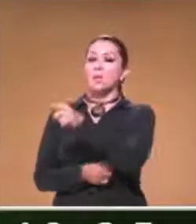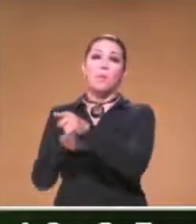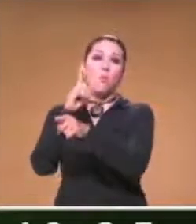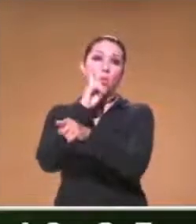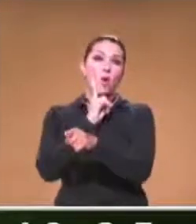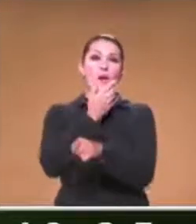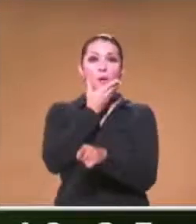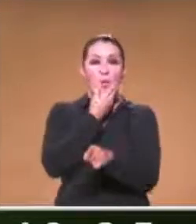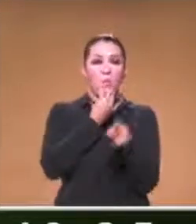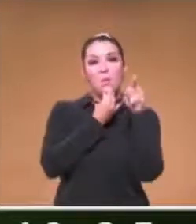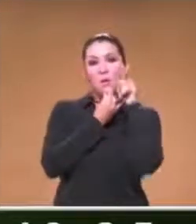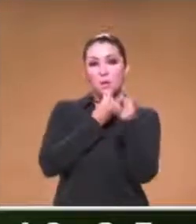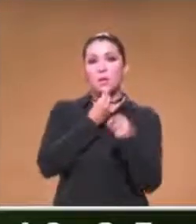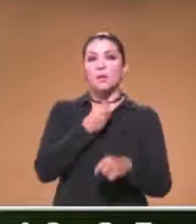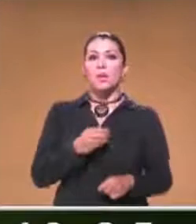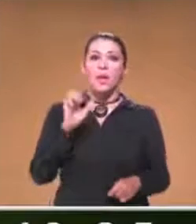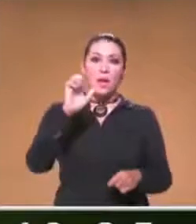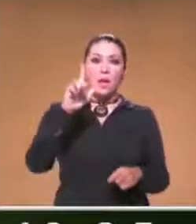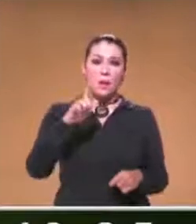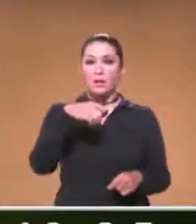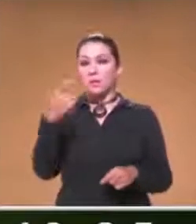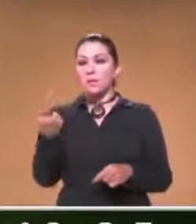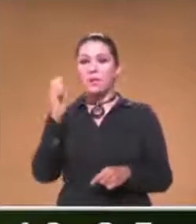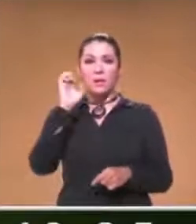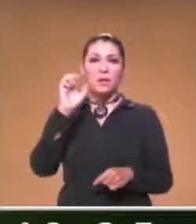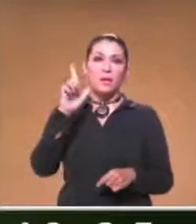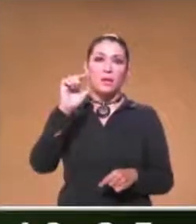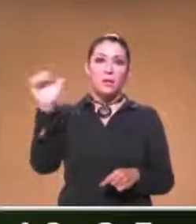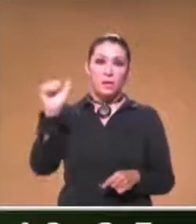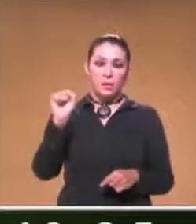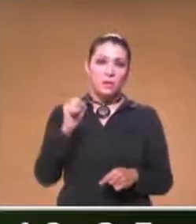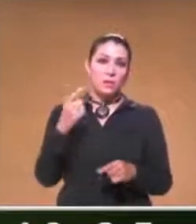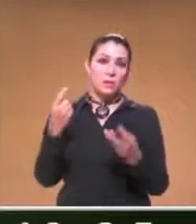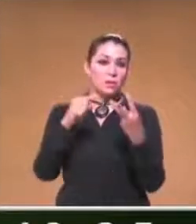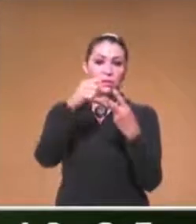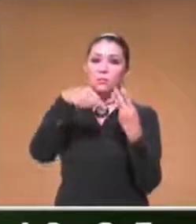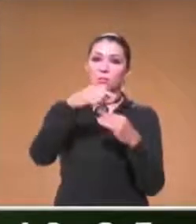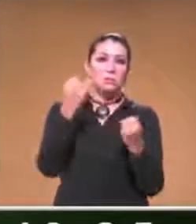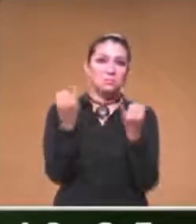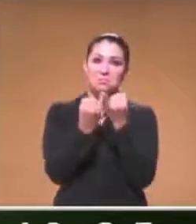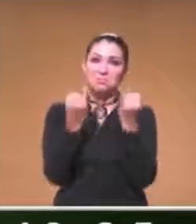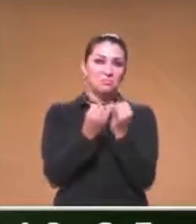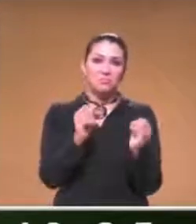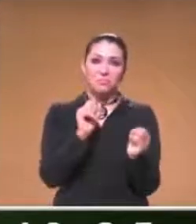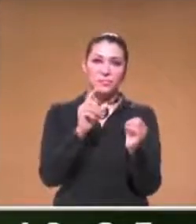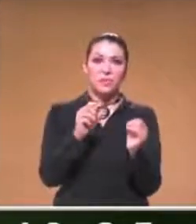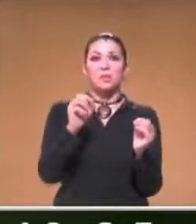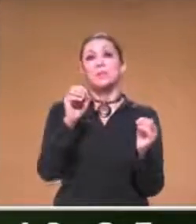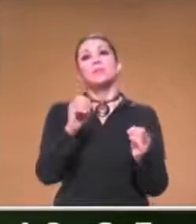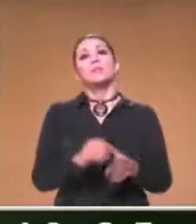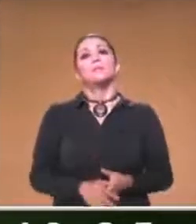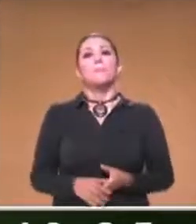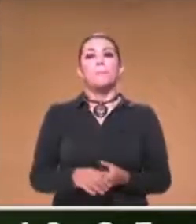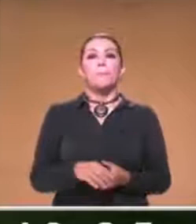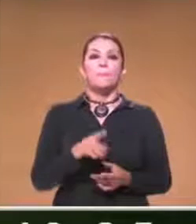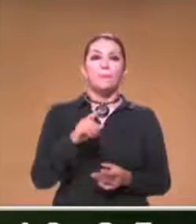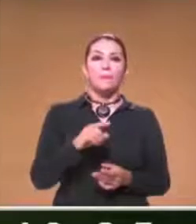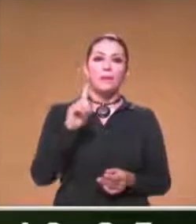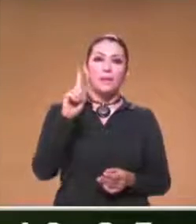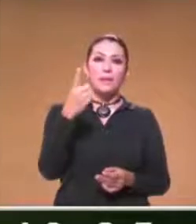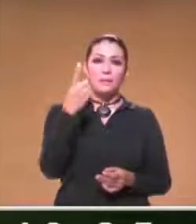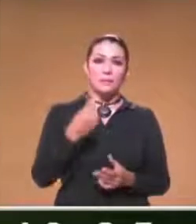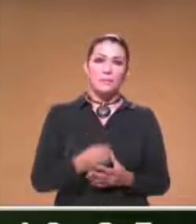and it. Los tres se van a conjugar de la misma forma. He is, she is o it